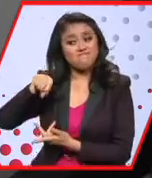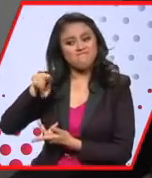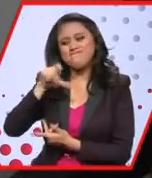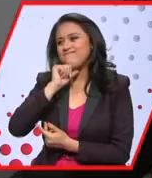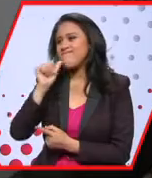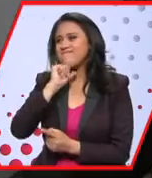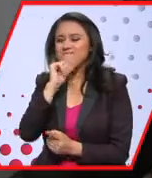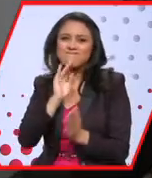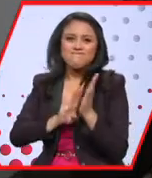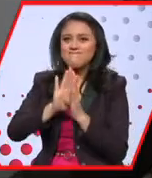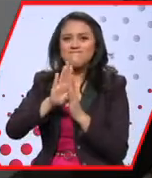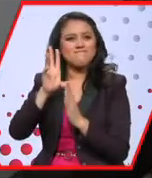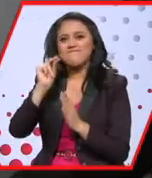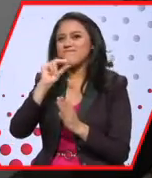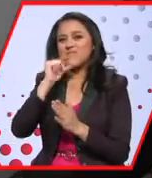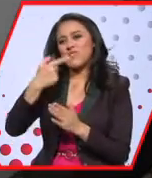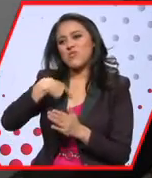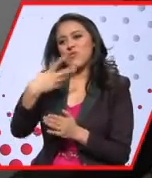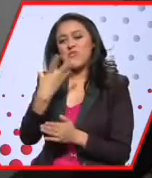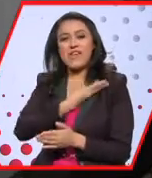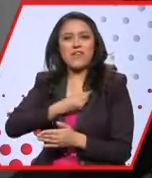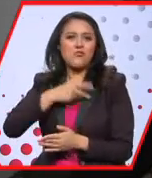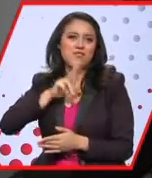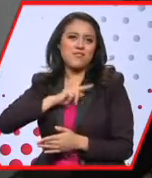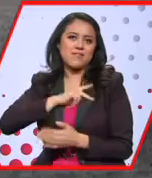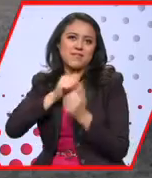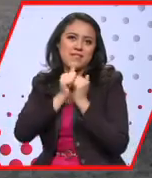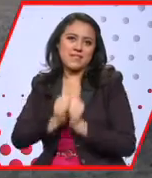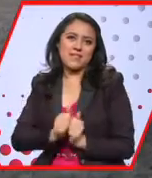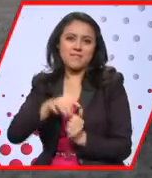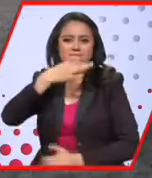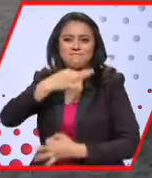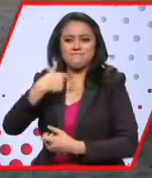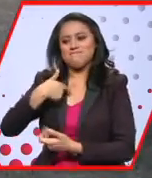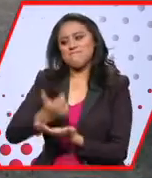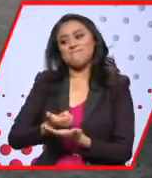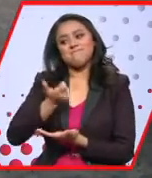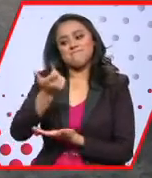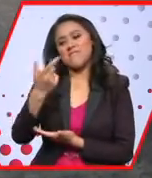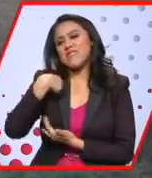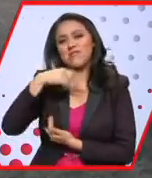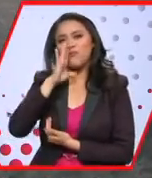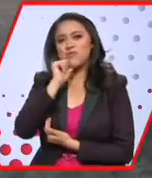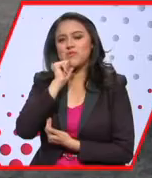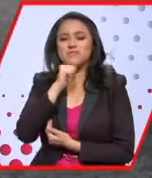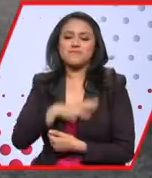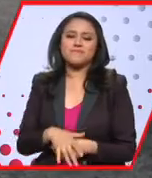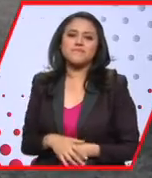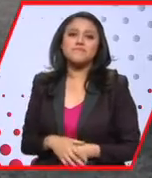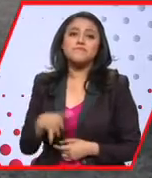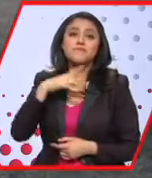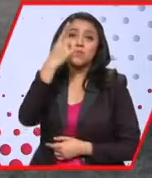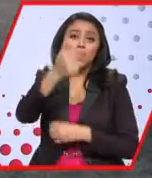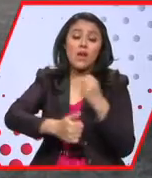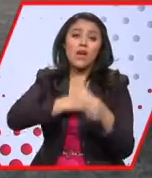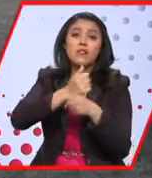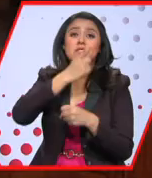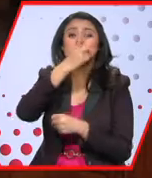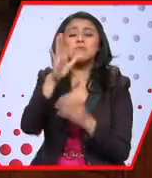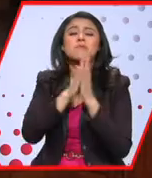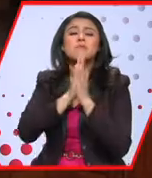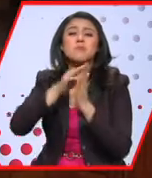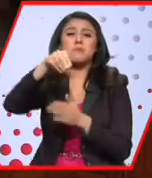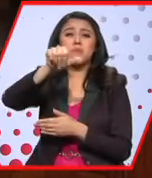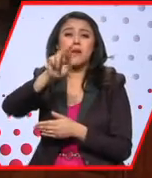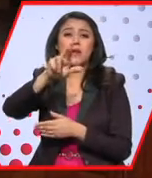nunca vas a poder tener al niño porque yo tengo comprado al juez y al magistrado. A casi un año de no ver a su hijo, María de Jesús hace un llamado.